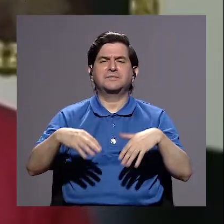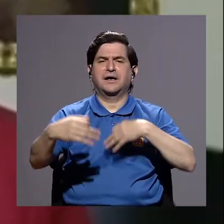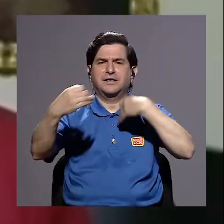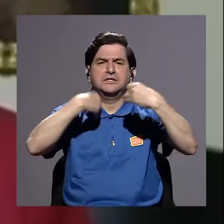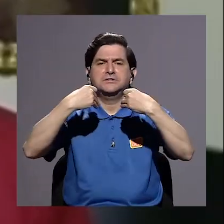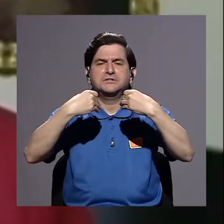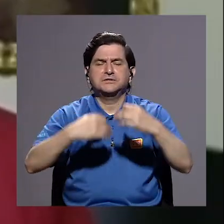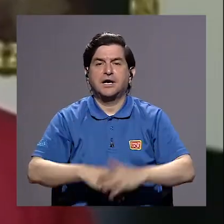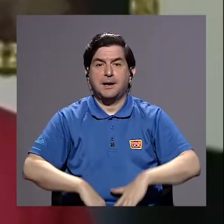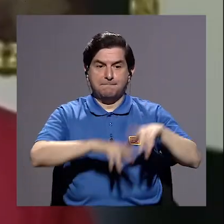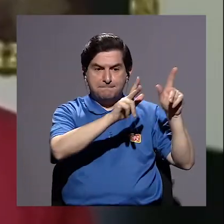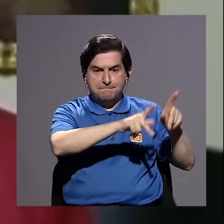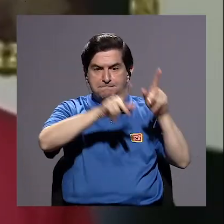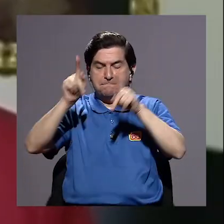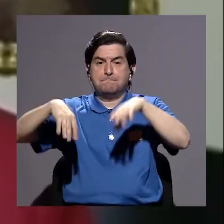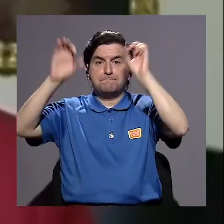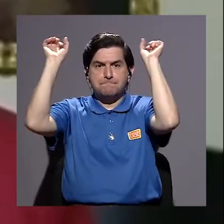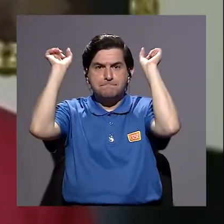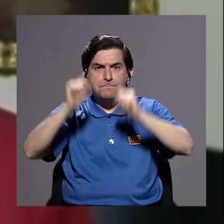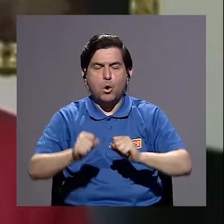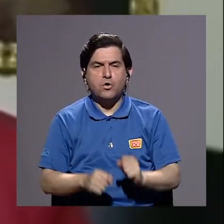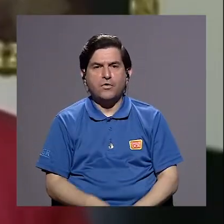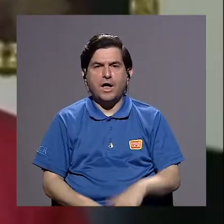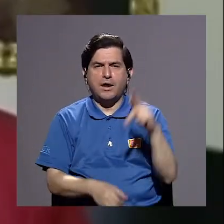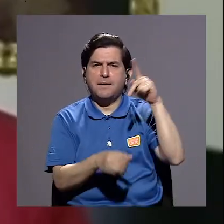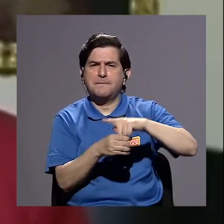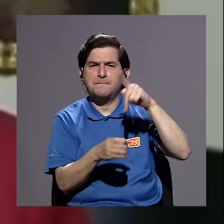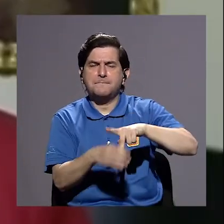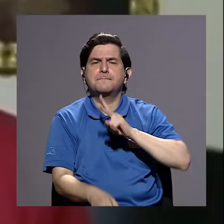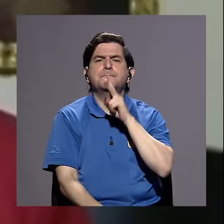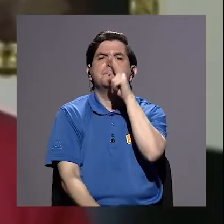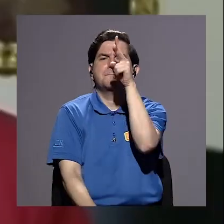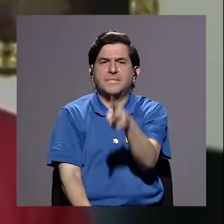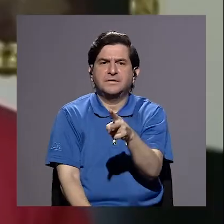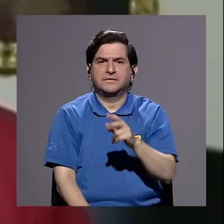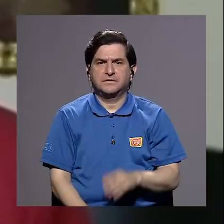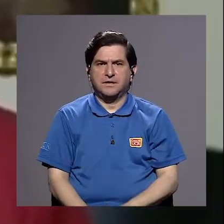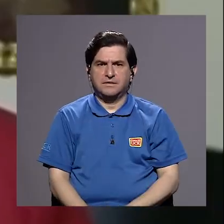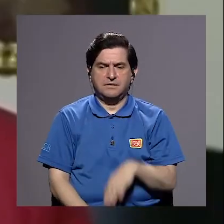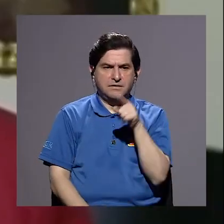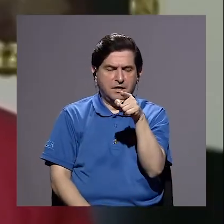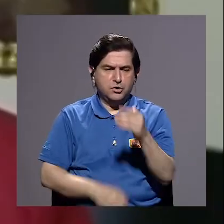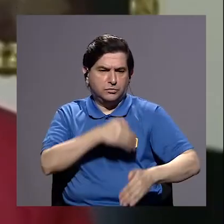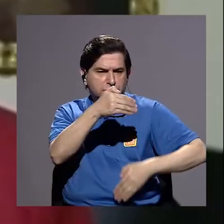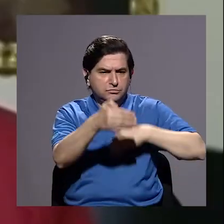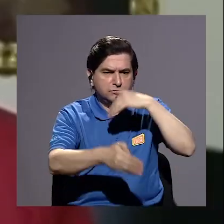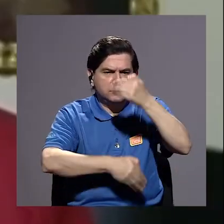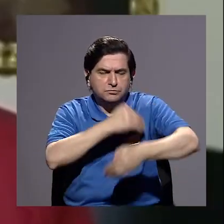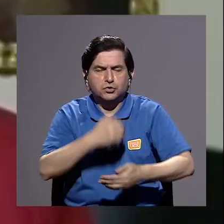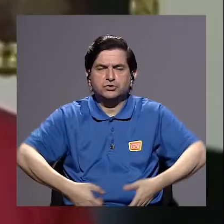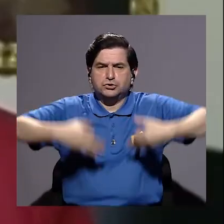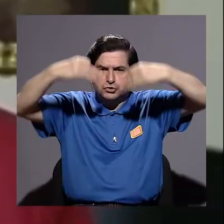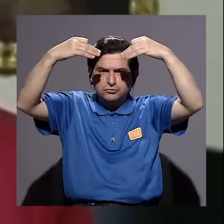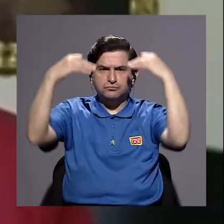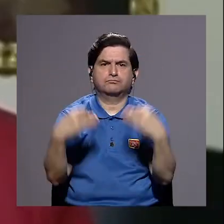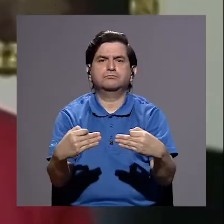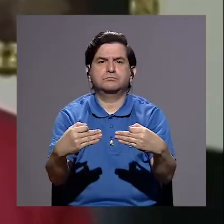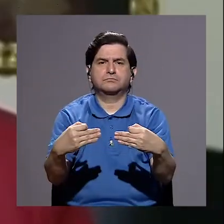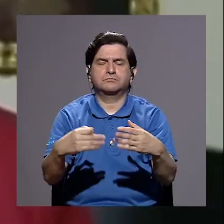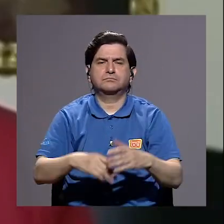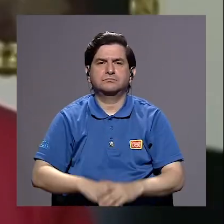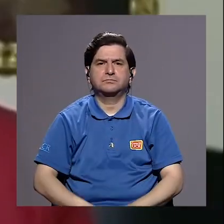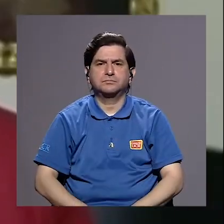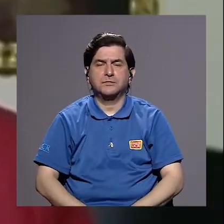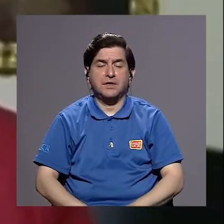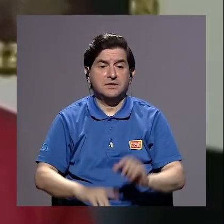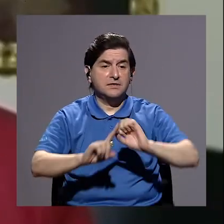transparencia, para que las personas se puedan involucrar realmente en los procesos de toma de